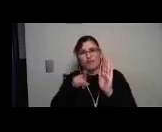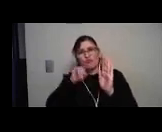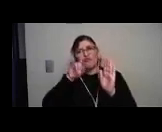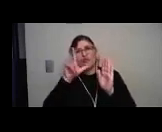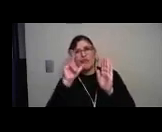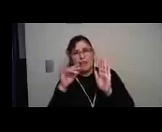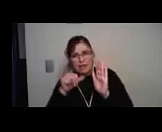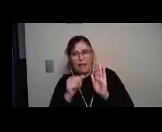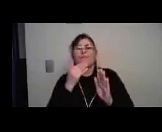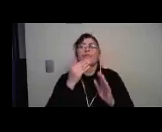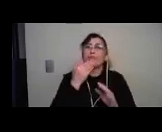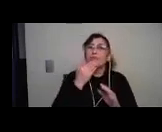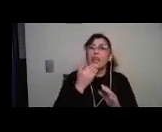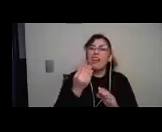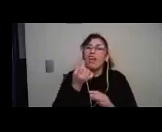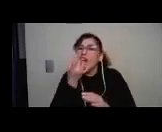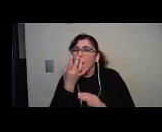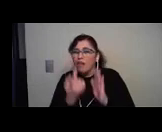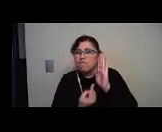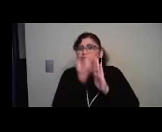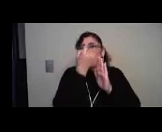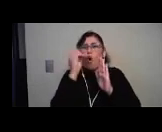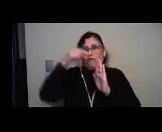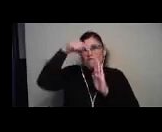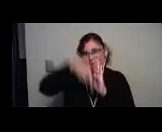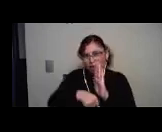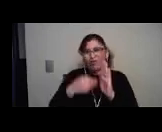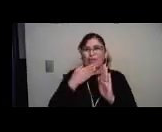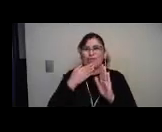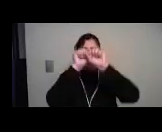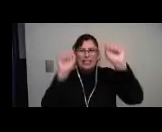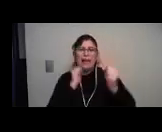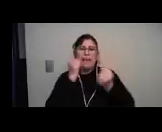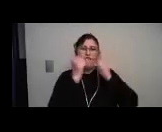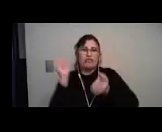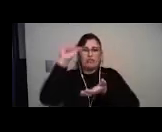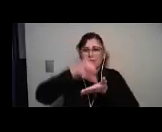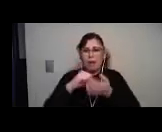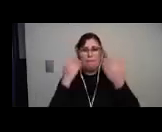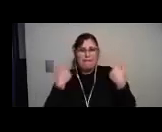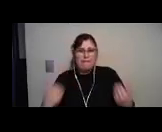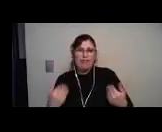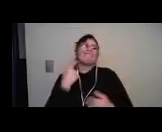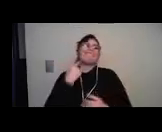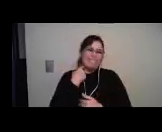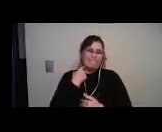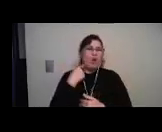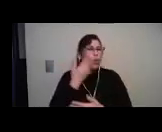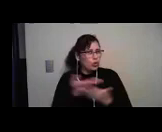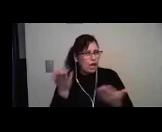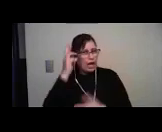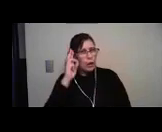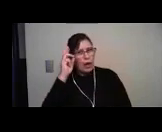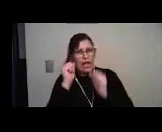azúcar alto como bajos van a afectar la funcionalidad del sistema nervioso central como periférico, ¿de acuerdo? Recuerden que el